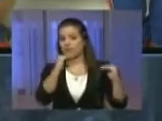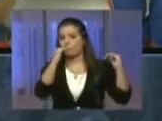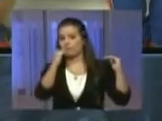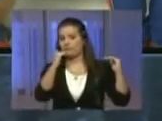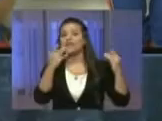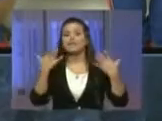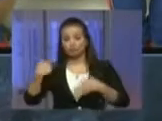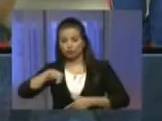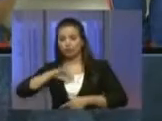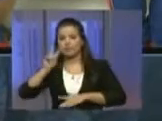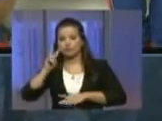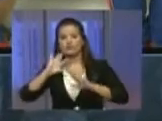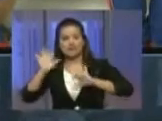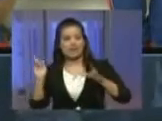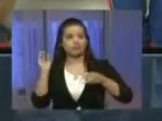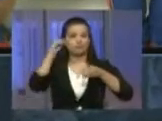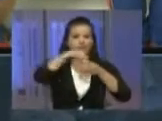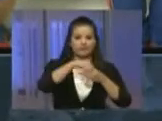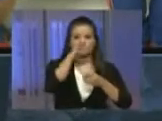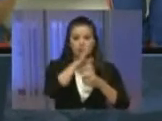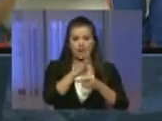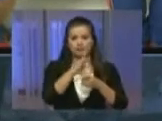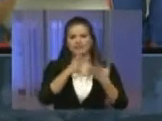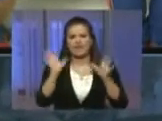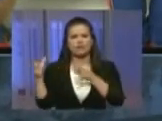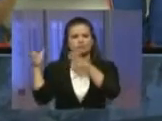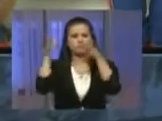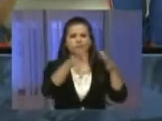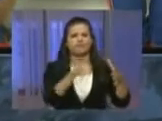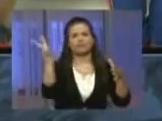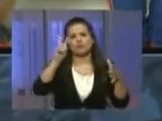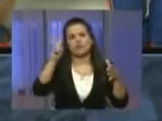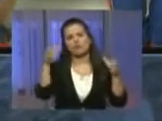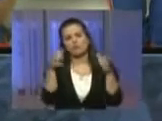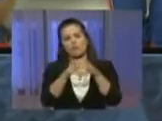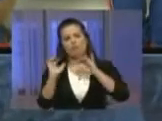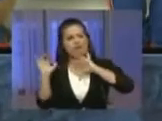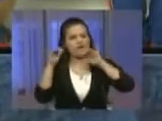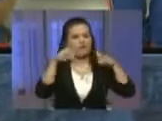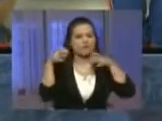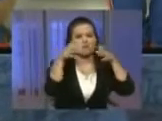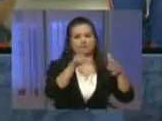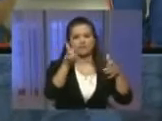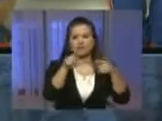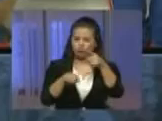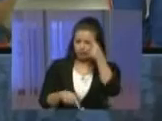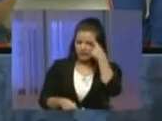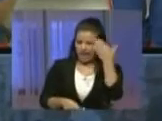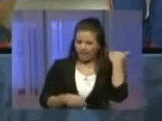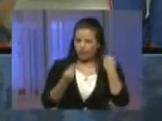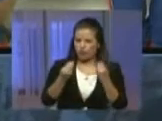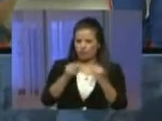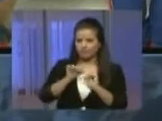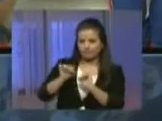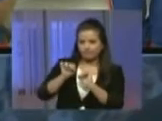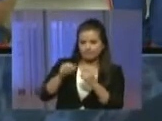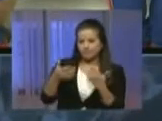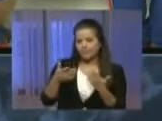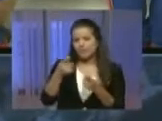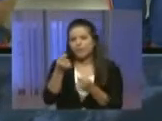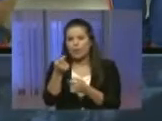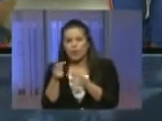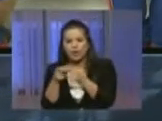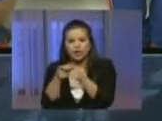olimpiadas llega la ola venezolana antes ustedes saben cómo era verdad iban algún